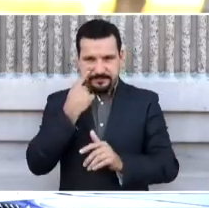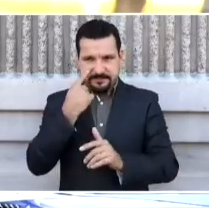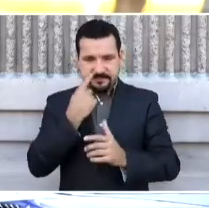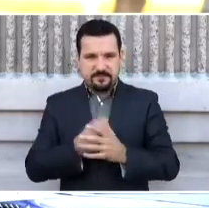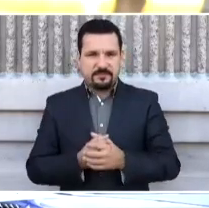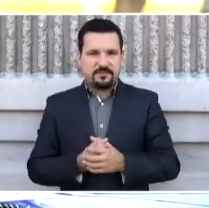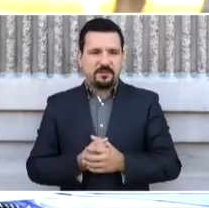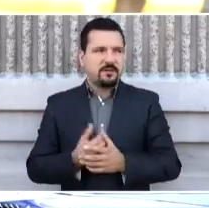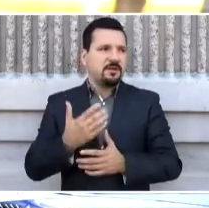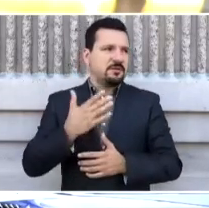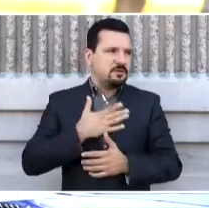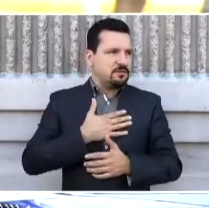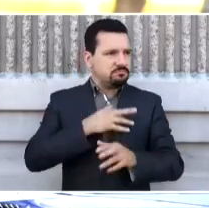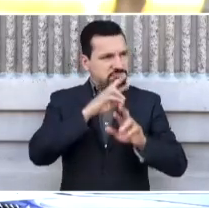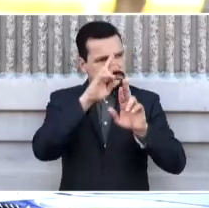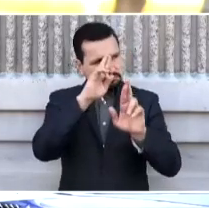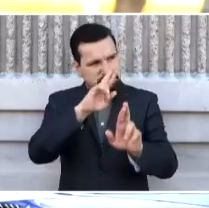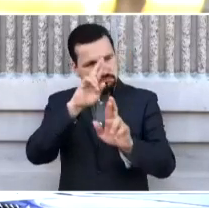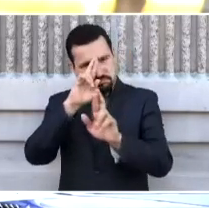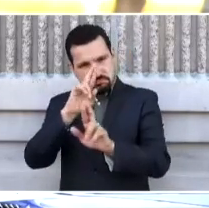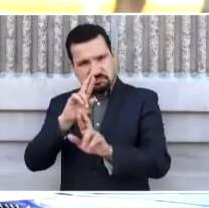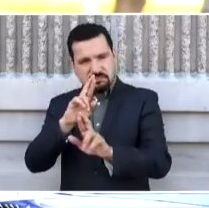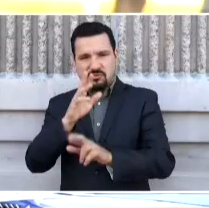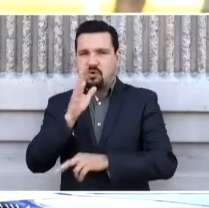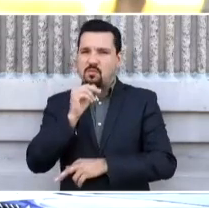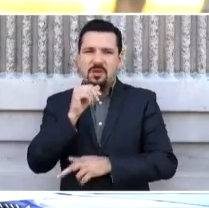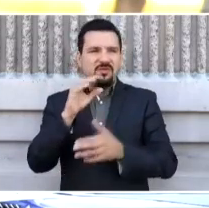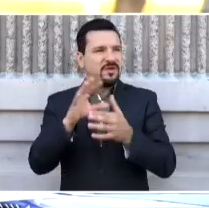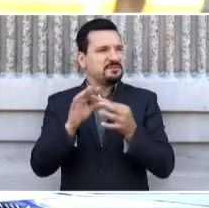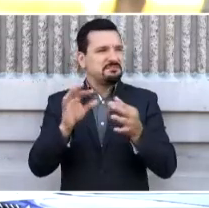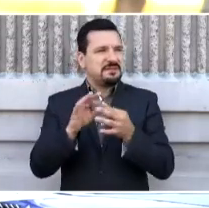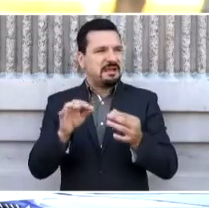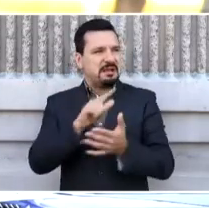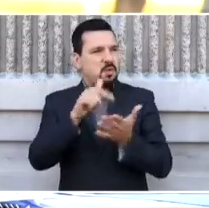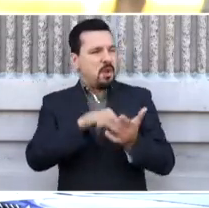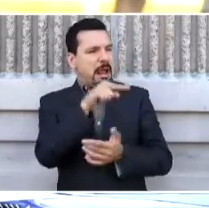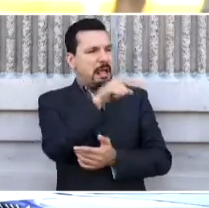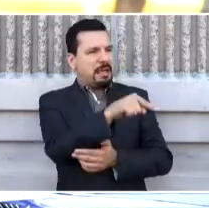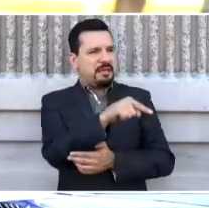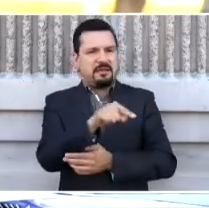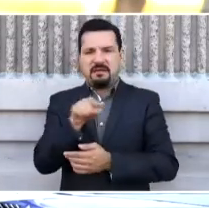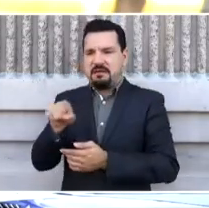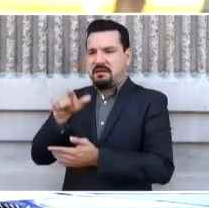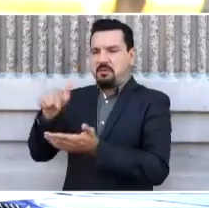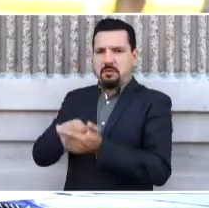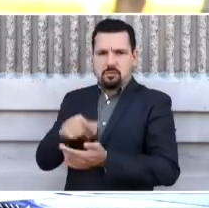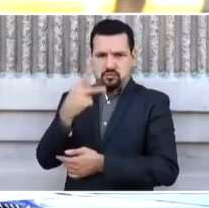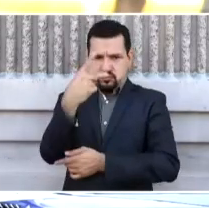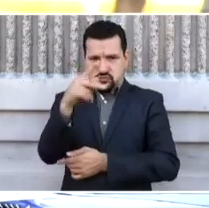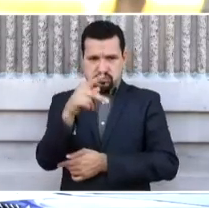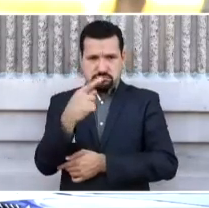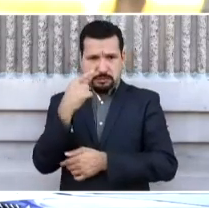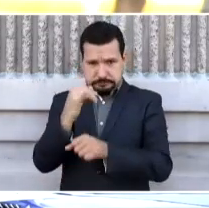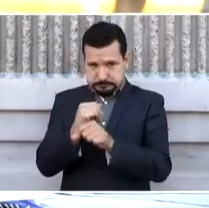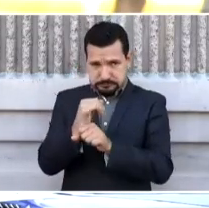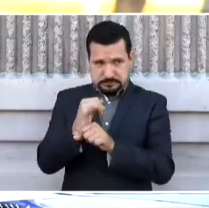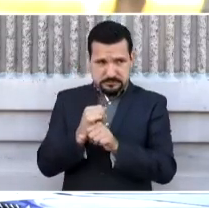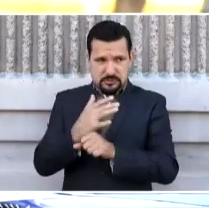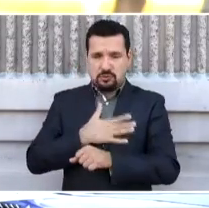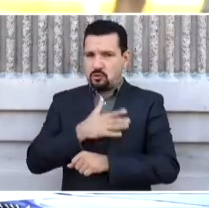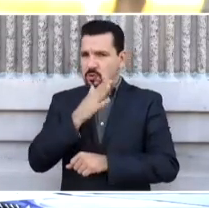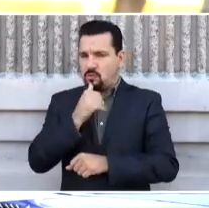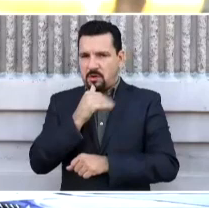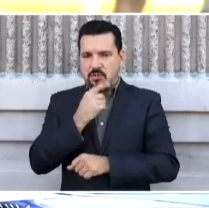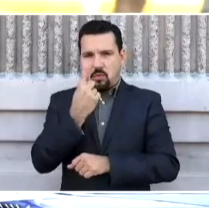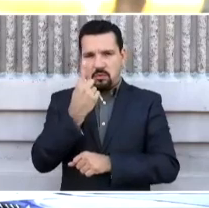Miren, yo voy a seguir siendo muy respetuoso. No doy nombre de unidades, ¿eh? O sea, es de ustedes, yo no doy nombres de unidades